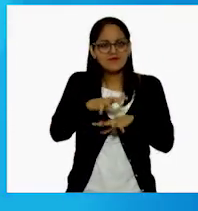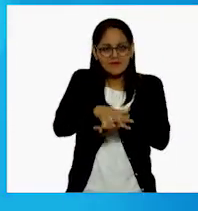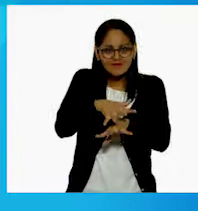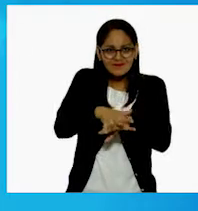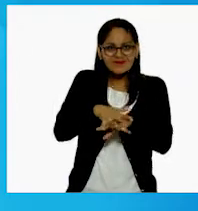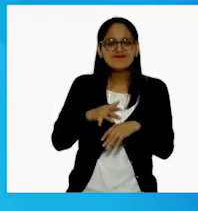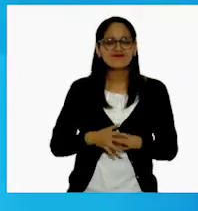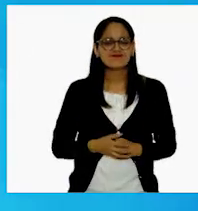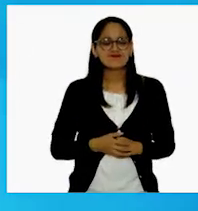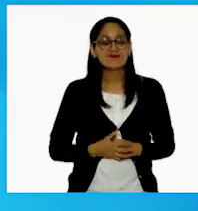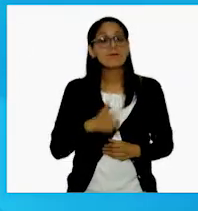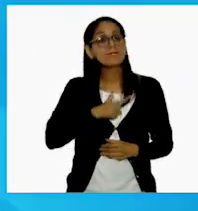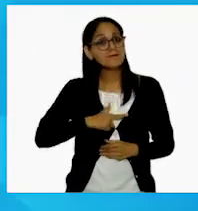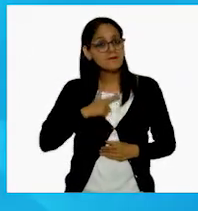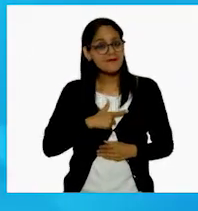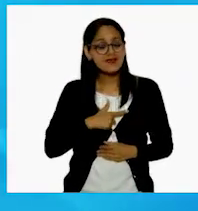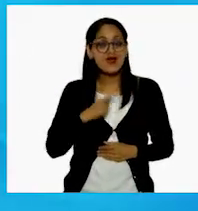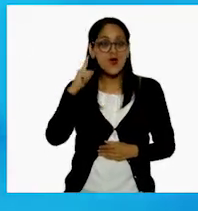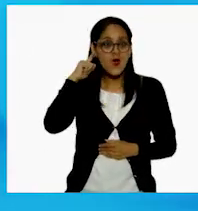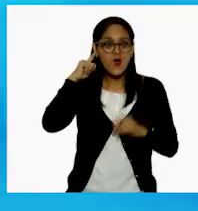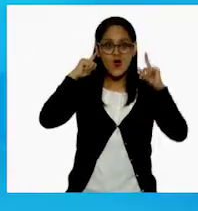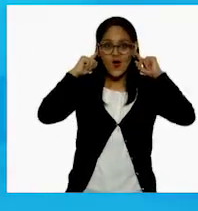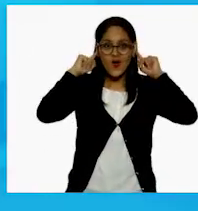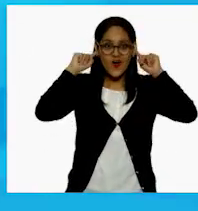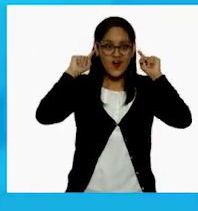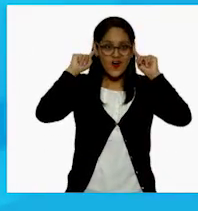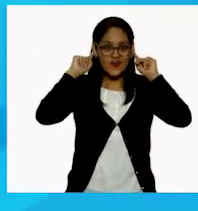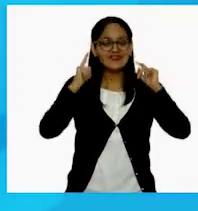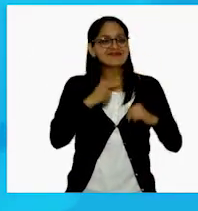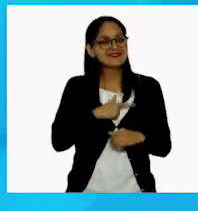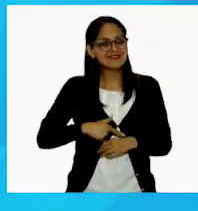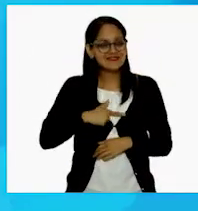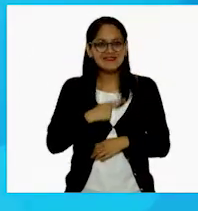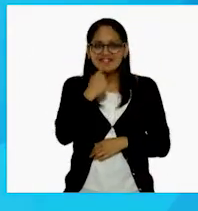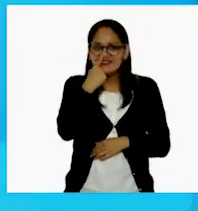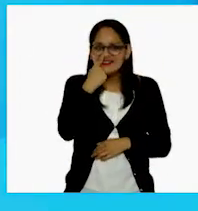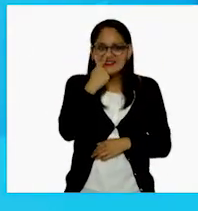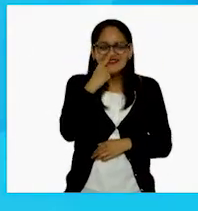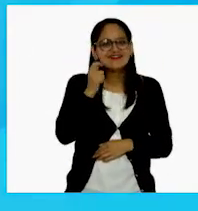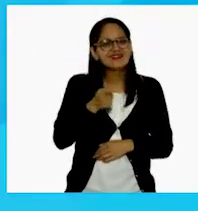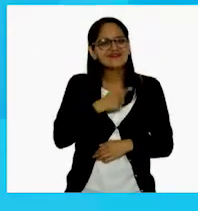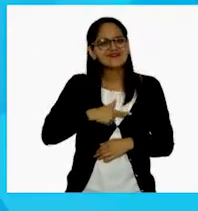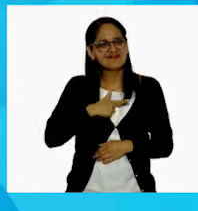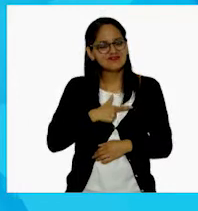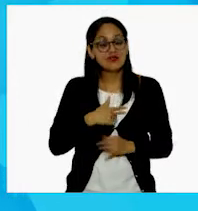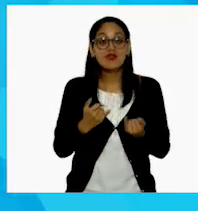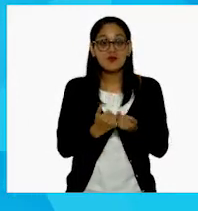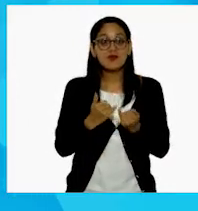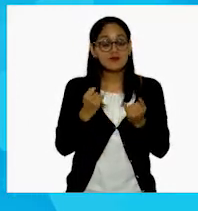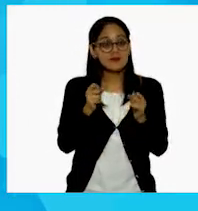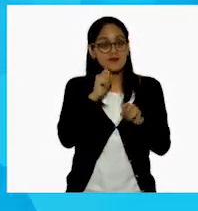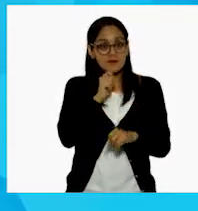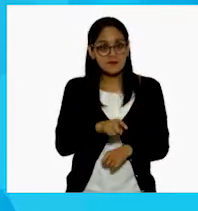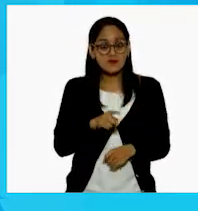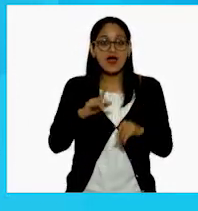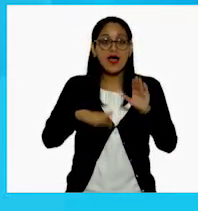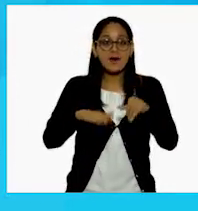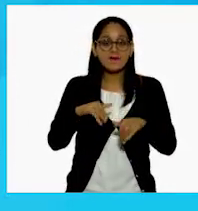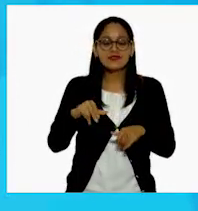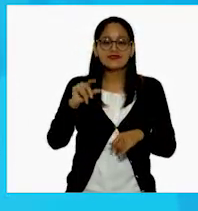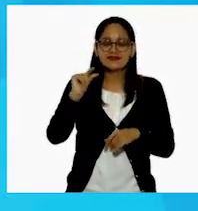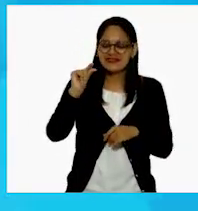pies. Me gustan mis orejas y me gusta mi nariz. Sobre todo cuando se paran las